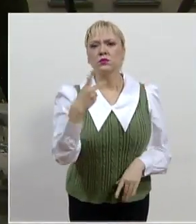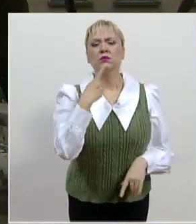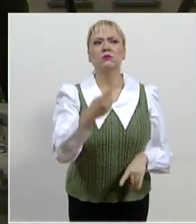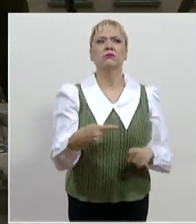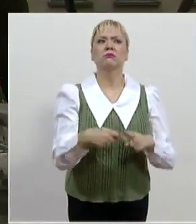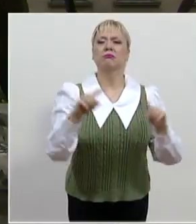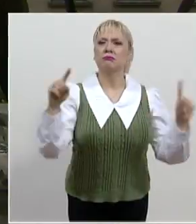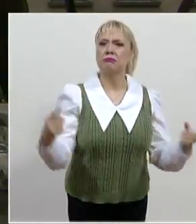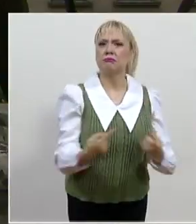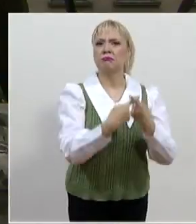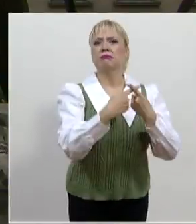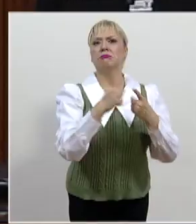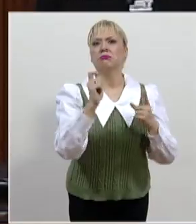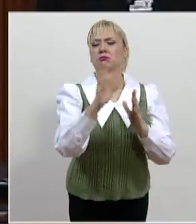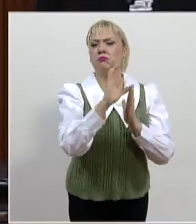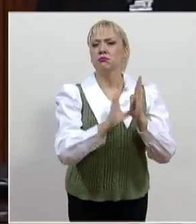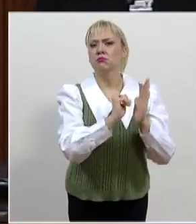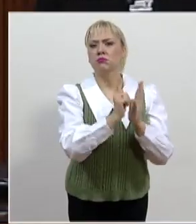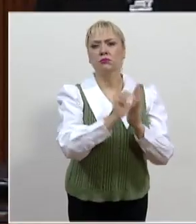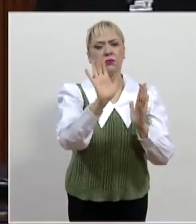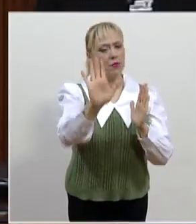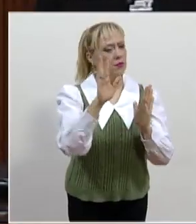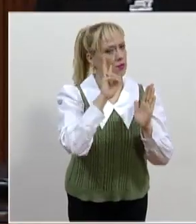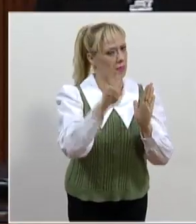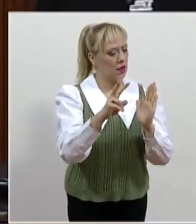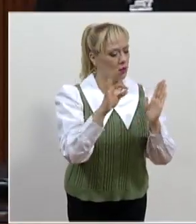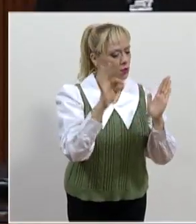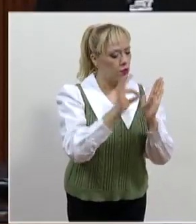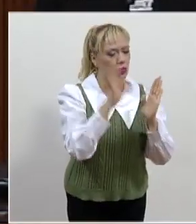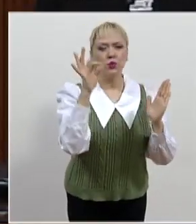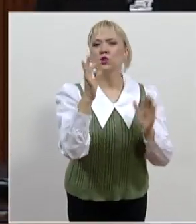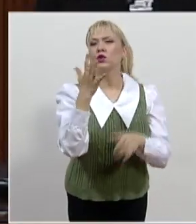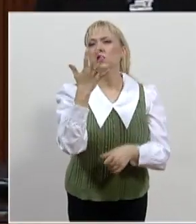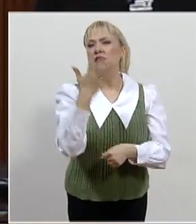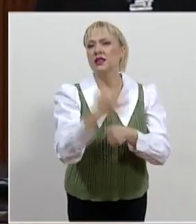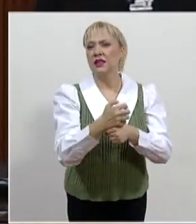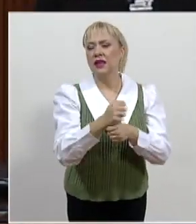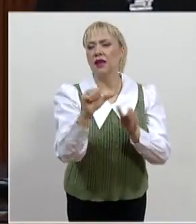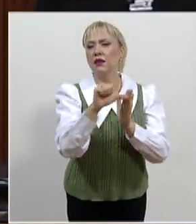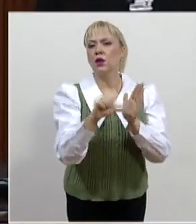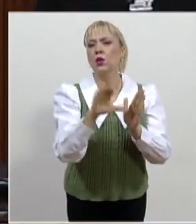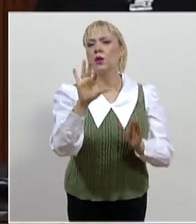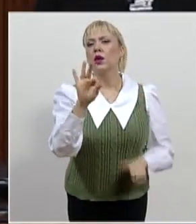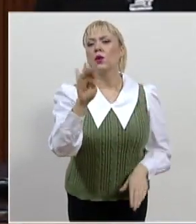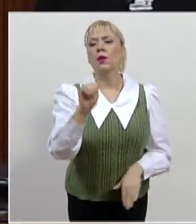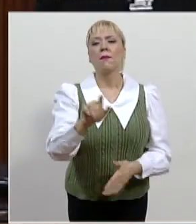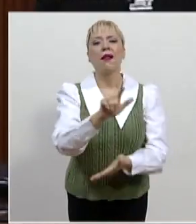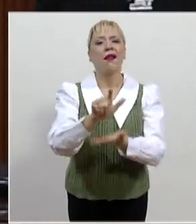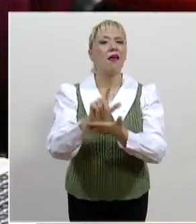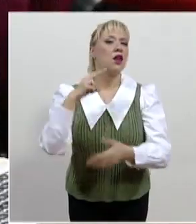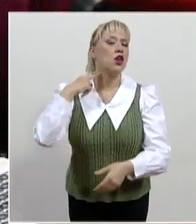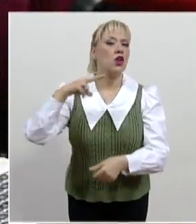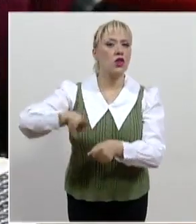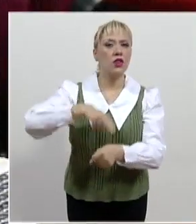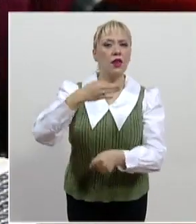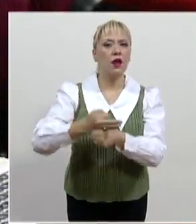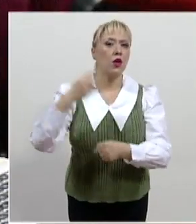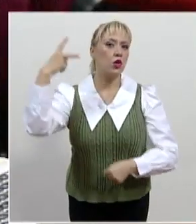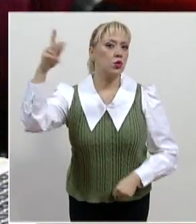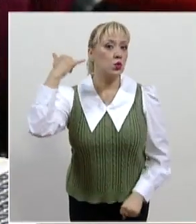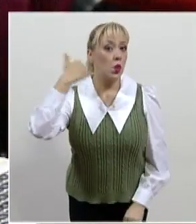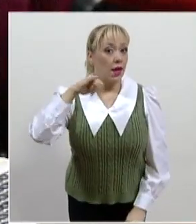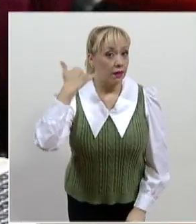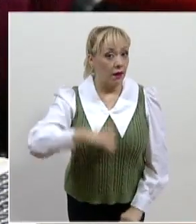declaró la invalidez de la fracción quinta del artículo 49 de la Ley del Notariado del Estado de